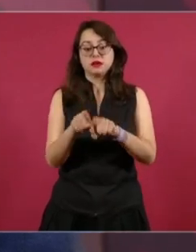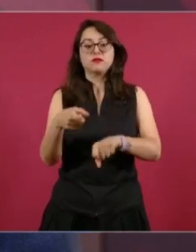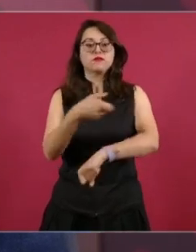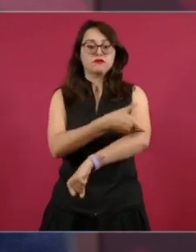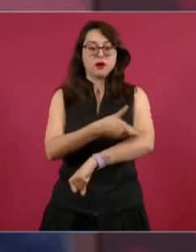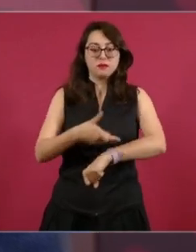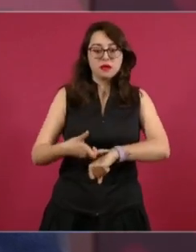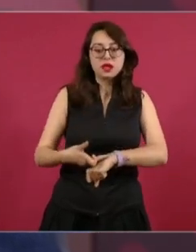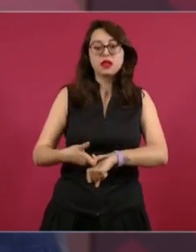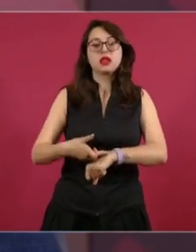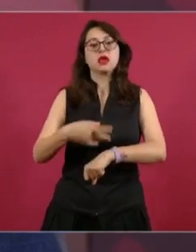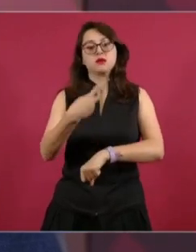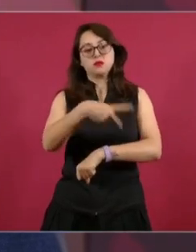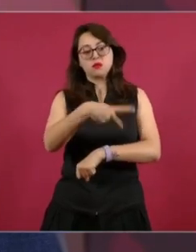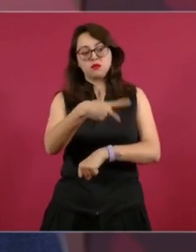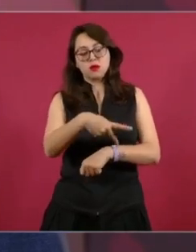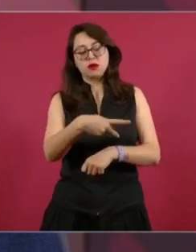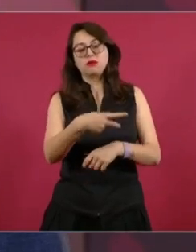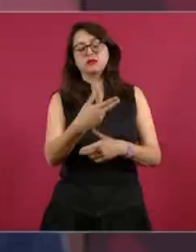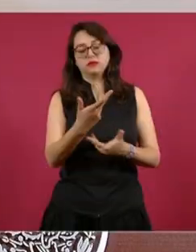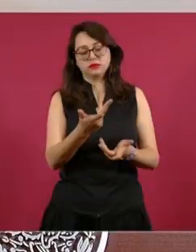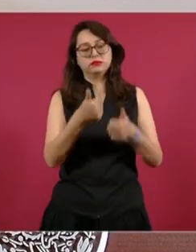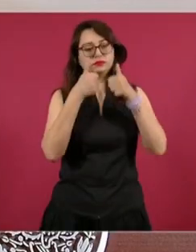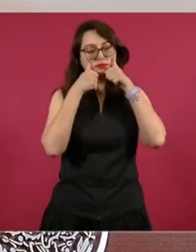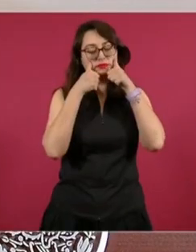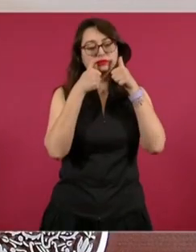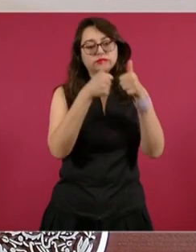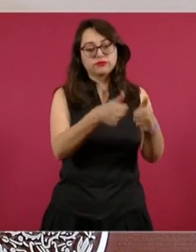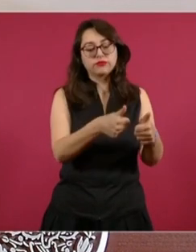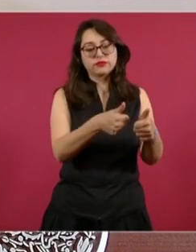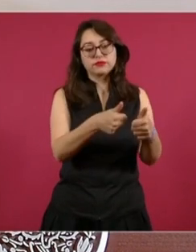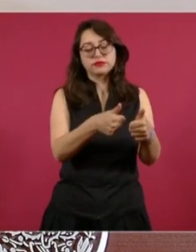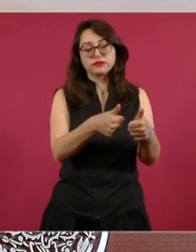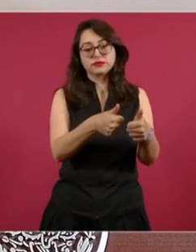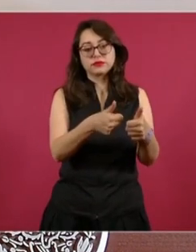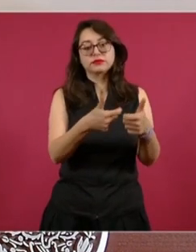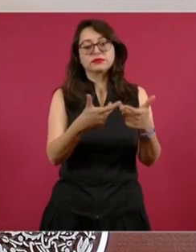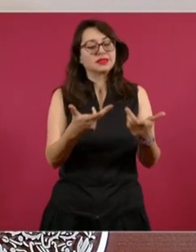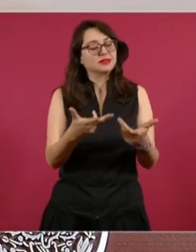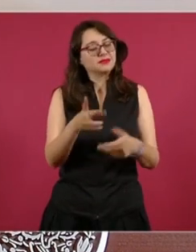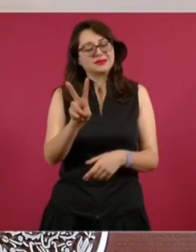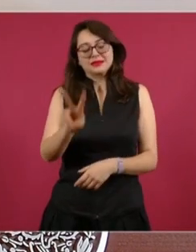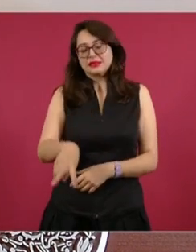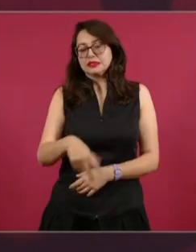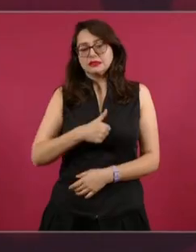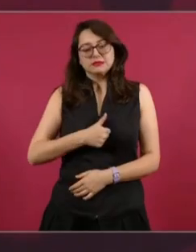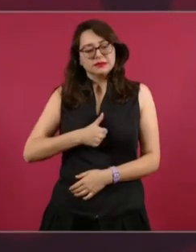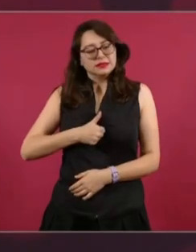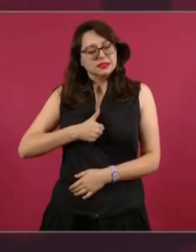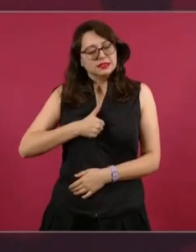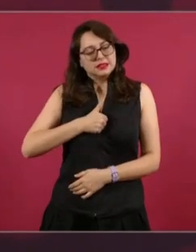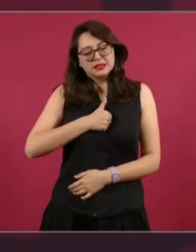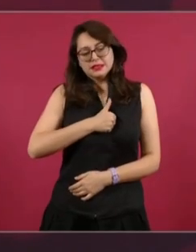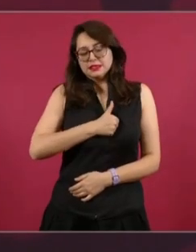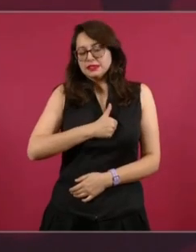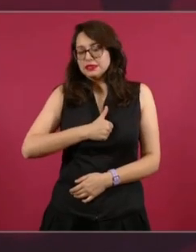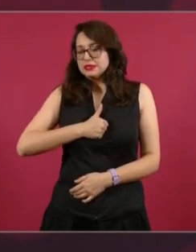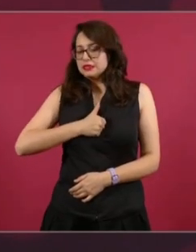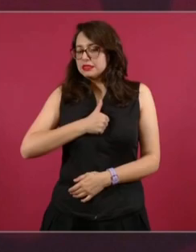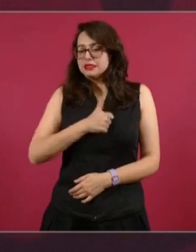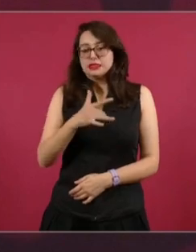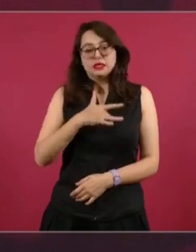los familiares. Sí, y lo sentimos muchísimo, muchísimo. Hemos